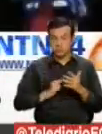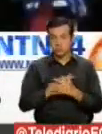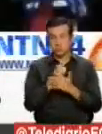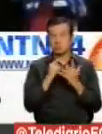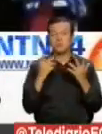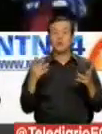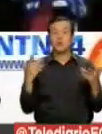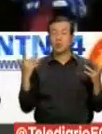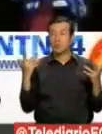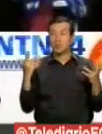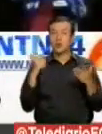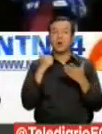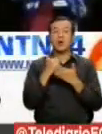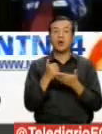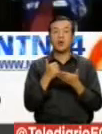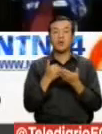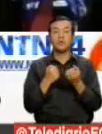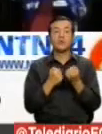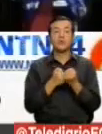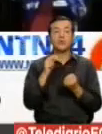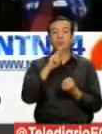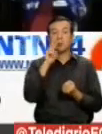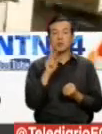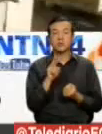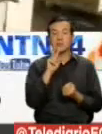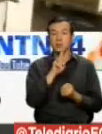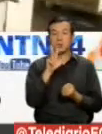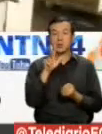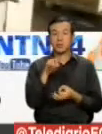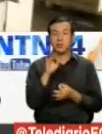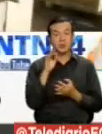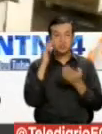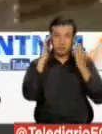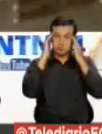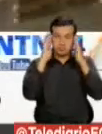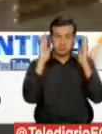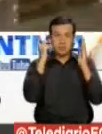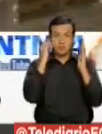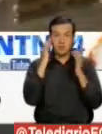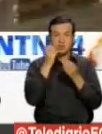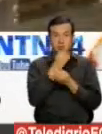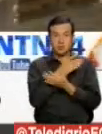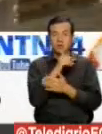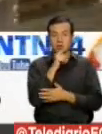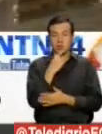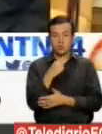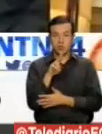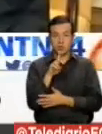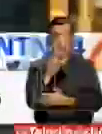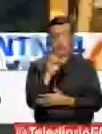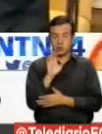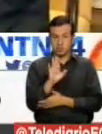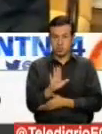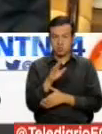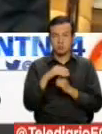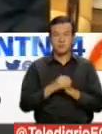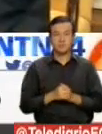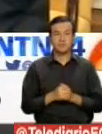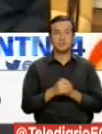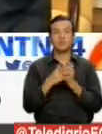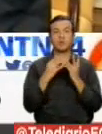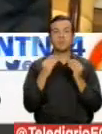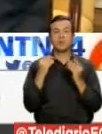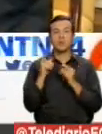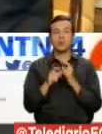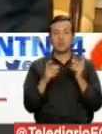sobre cómo entrará la ayuda humanitaria en Venezuela a partir del 23 de febrero, fecha anunciada por Juan Guaidó. Hay mucha